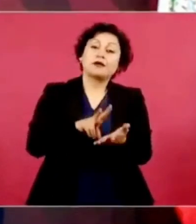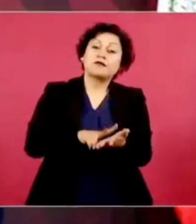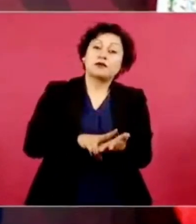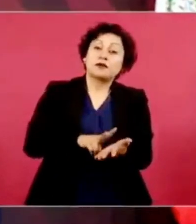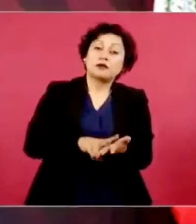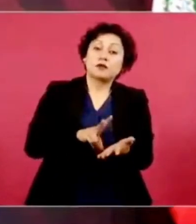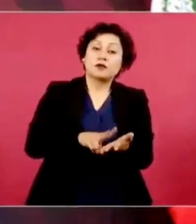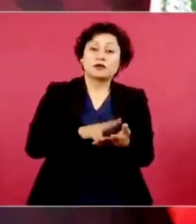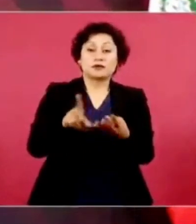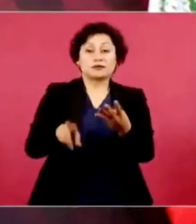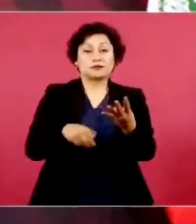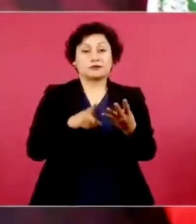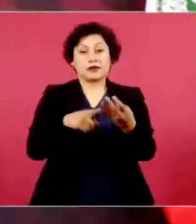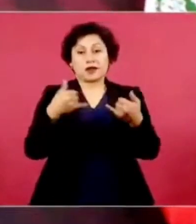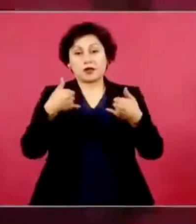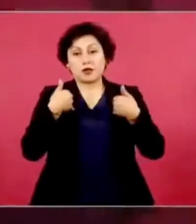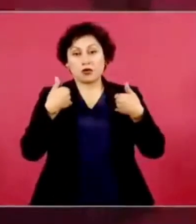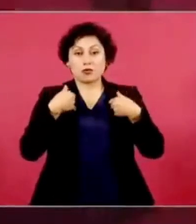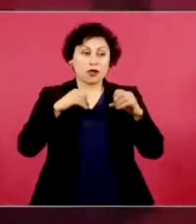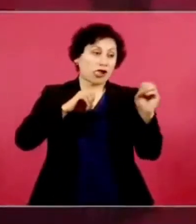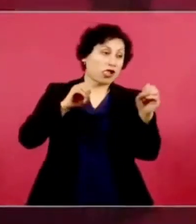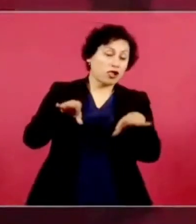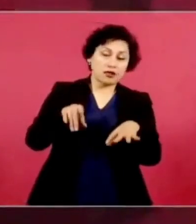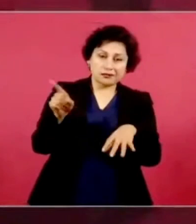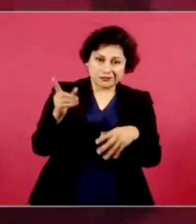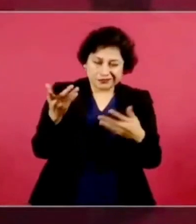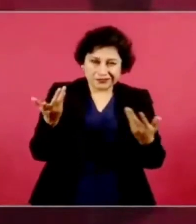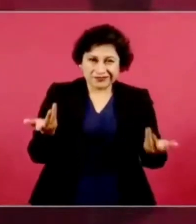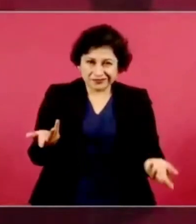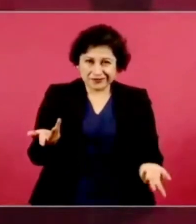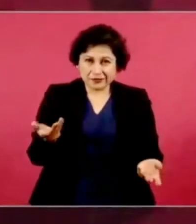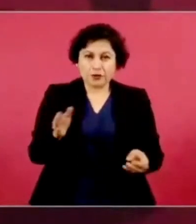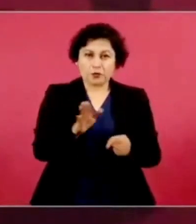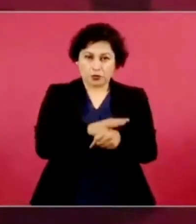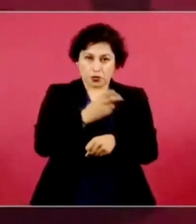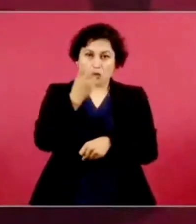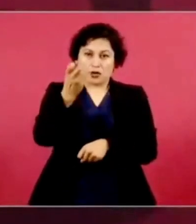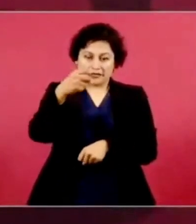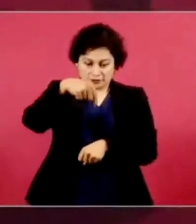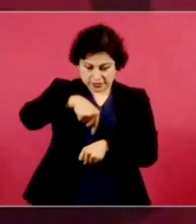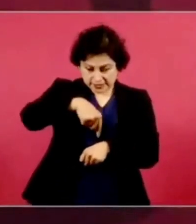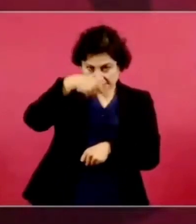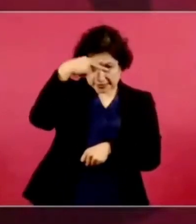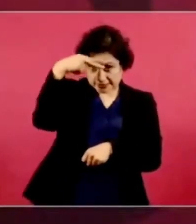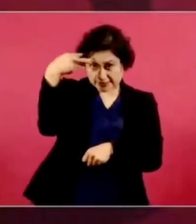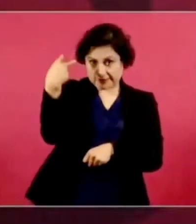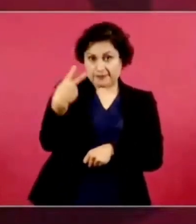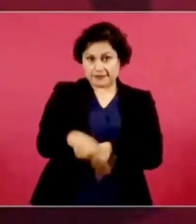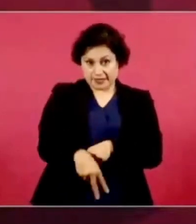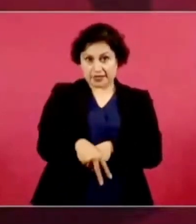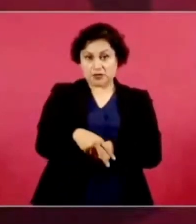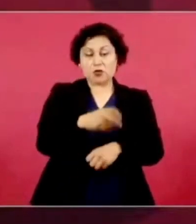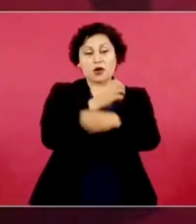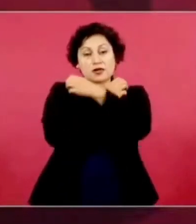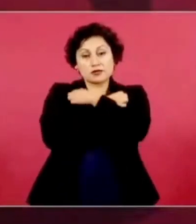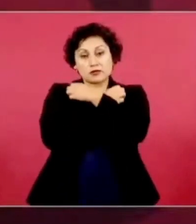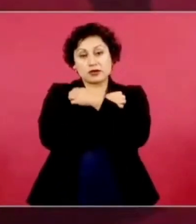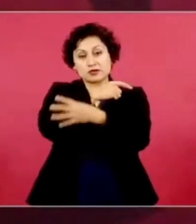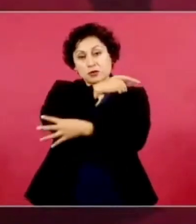Entonces, en el caso de la educación, nosotros tenemos 4 acciones así muy puntuales. Primero,